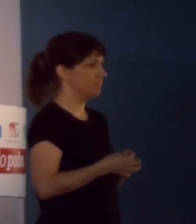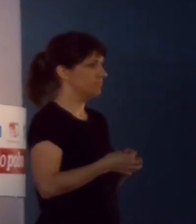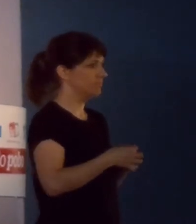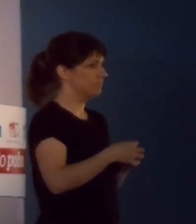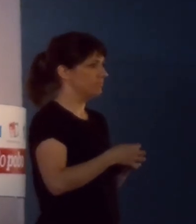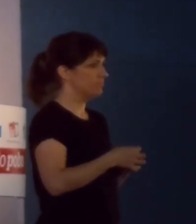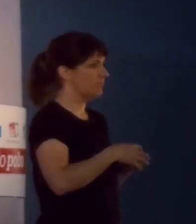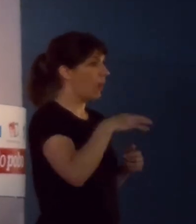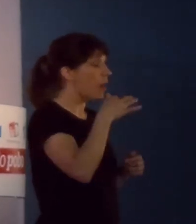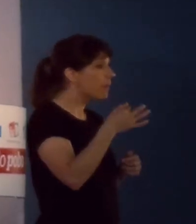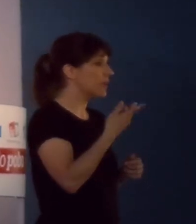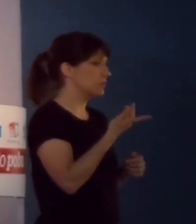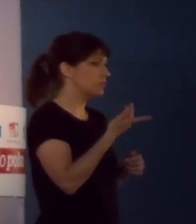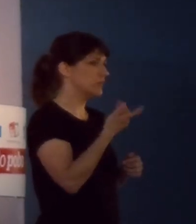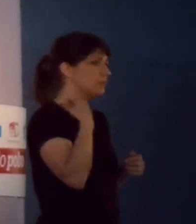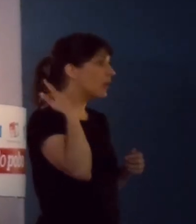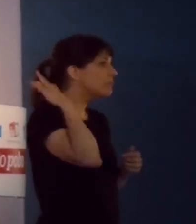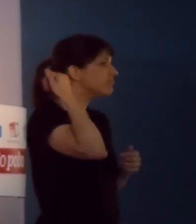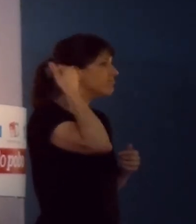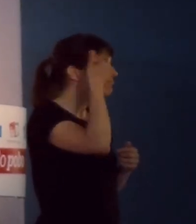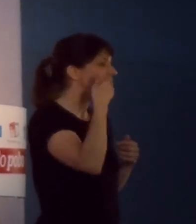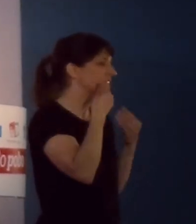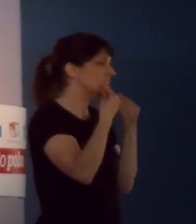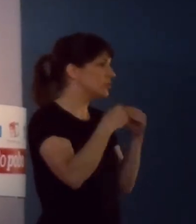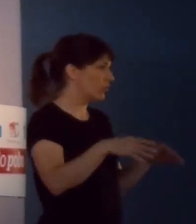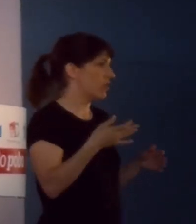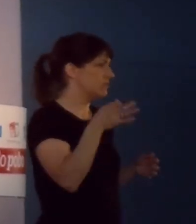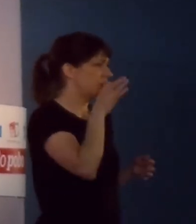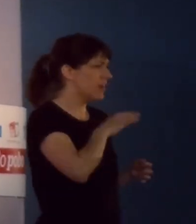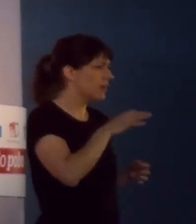transformados sucesivamente ao longo de historias seculares.